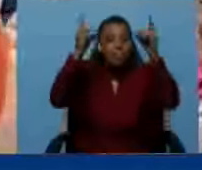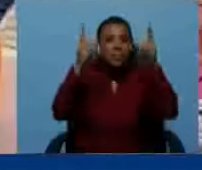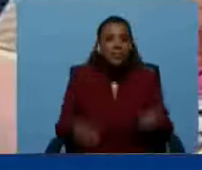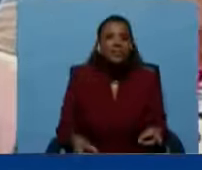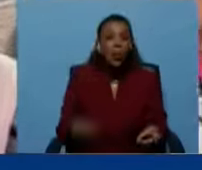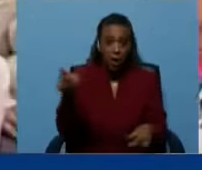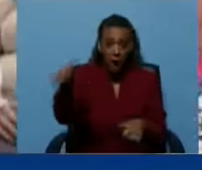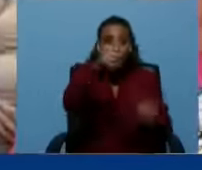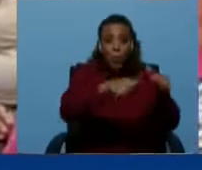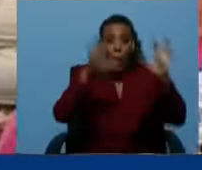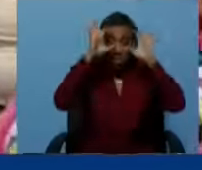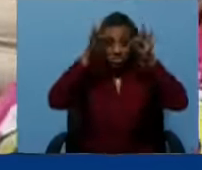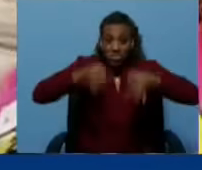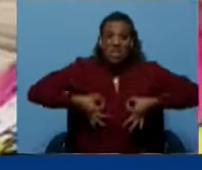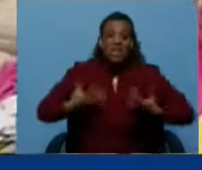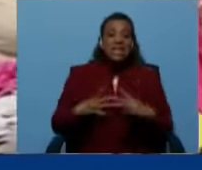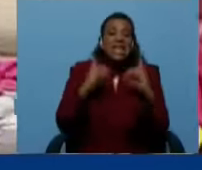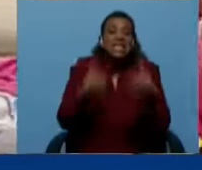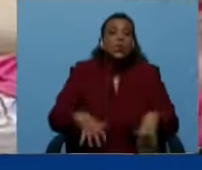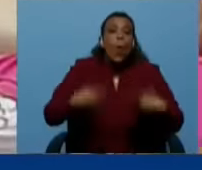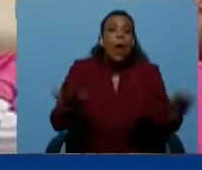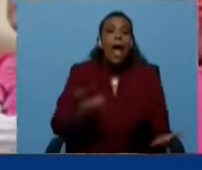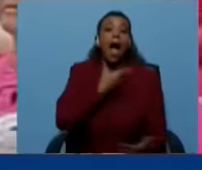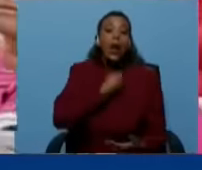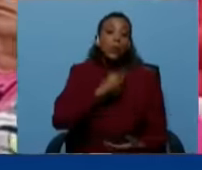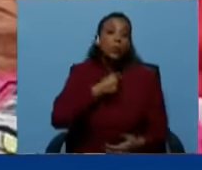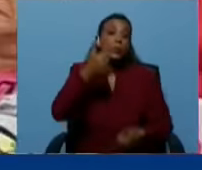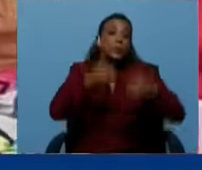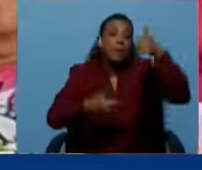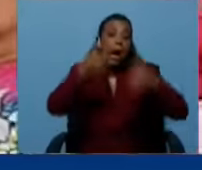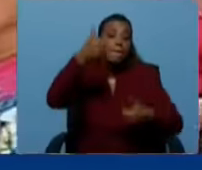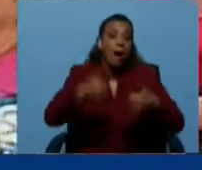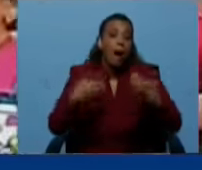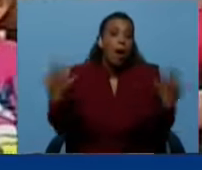Que cada quien se defina en esta batalla.